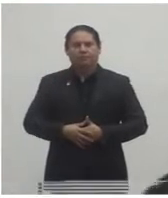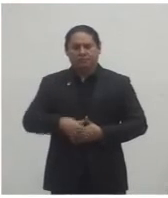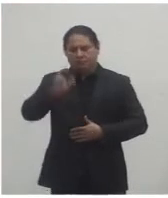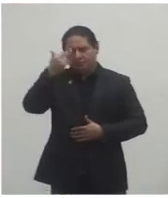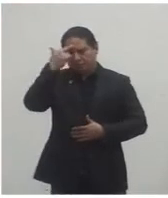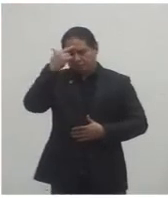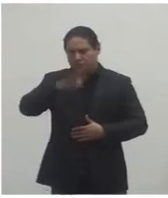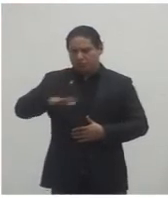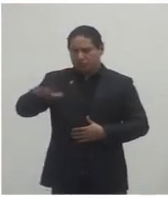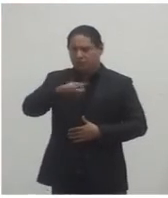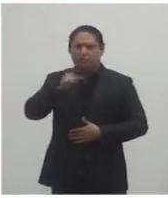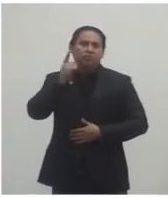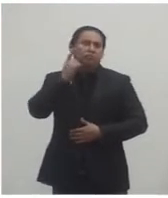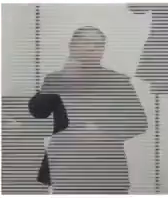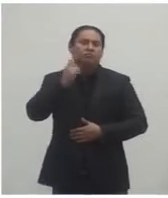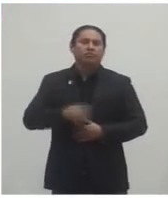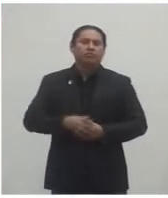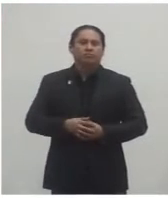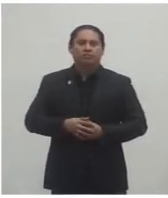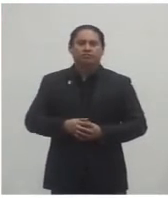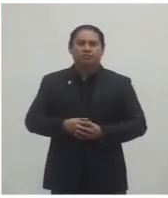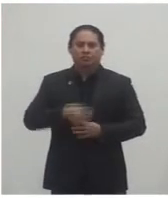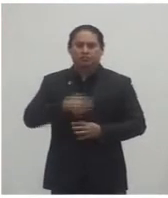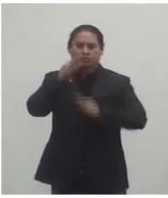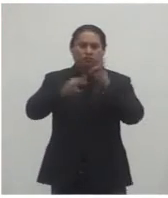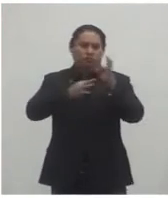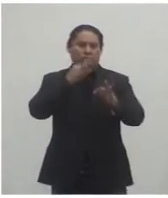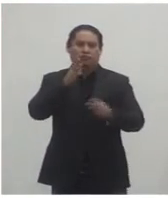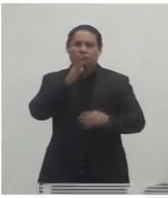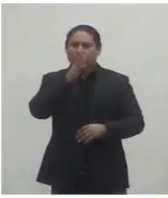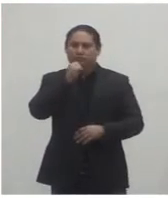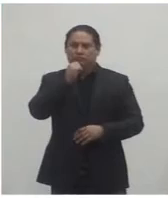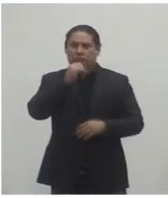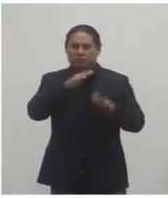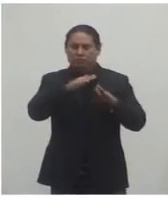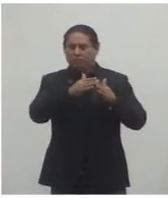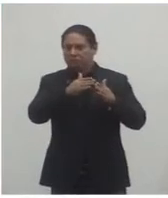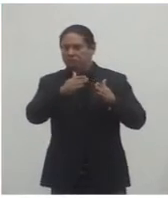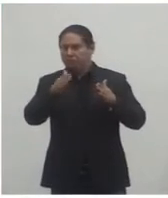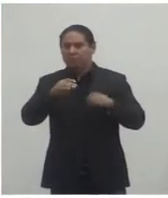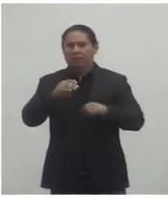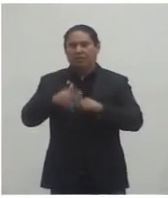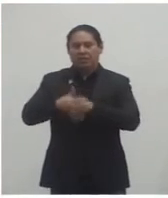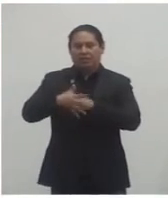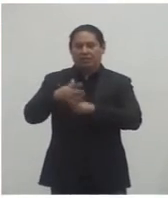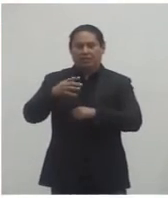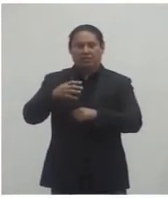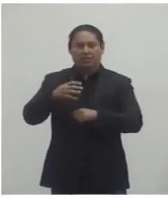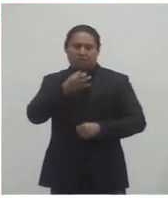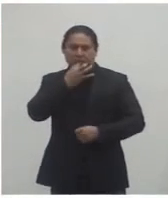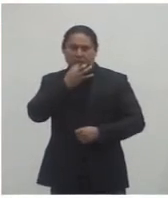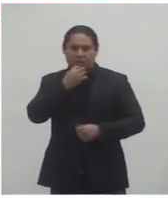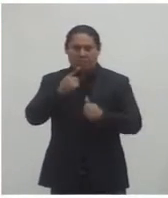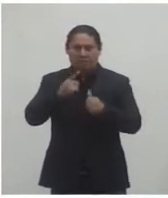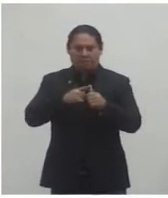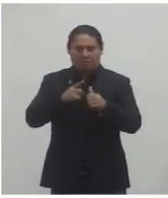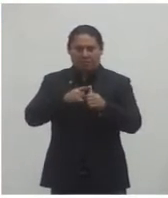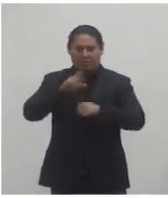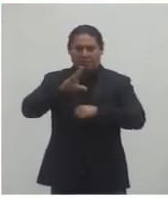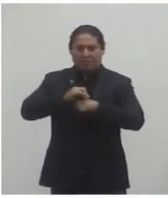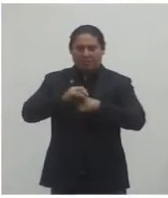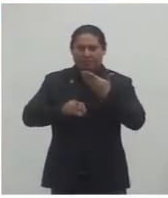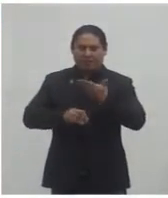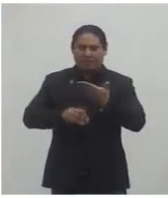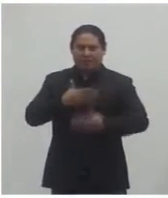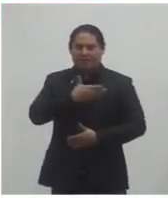les recuerda a los diputados que su discurso no podrá excederse de 15 minutos, sin permiso expreso de esta